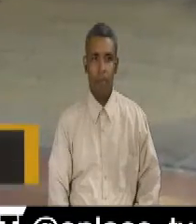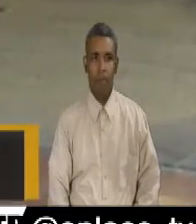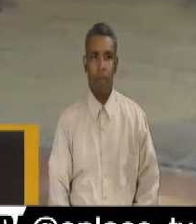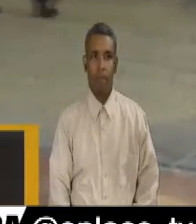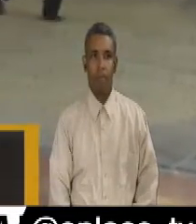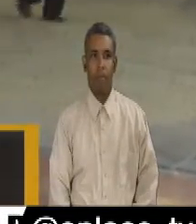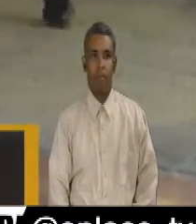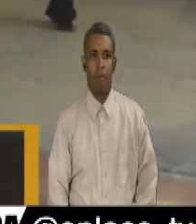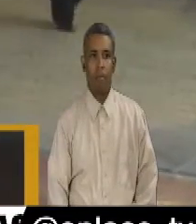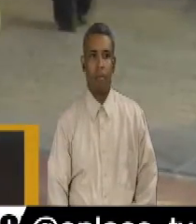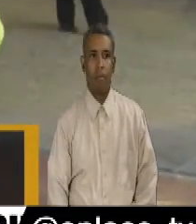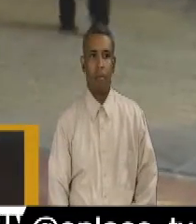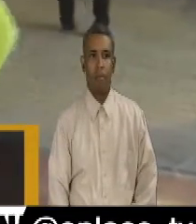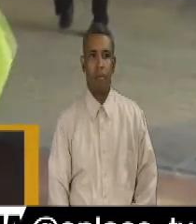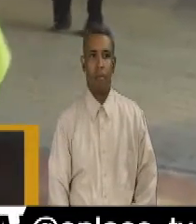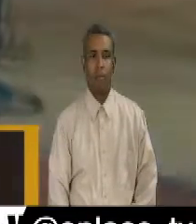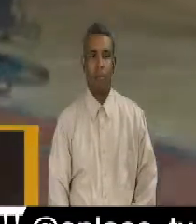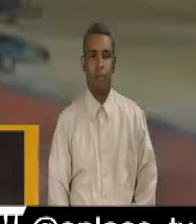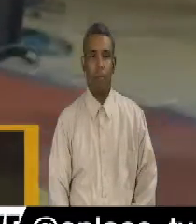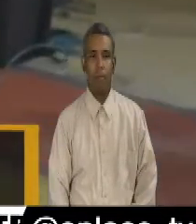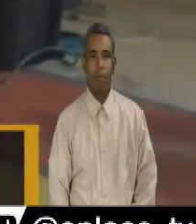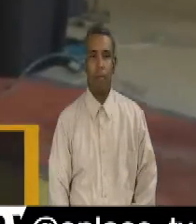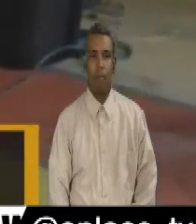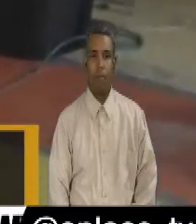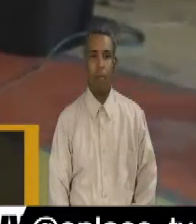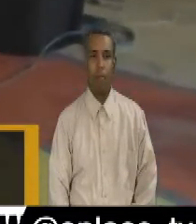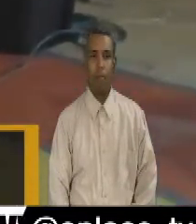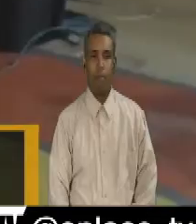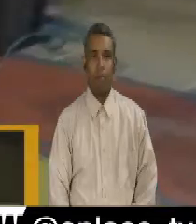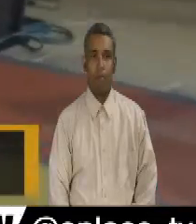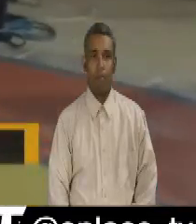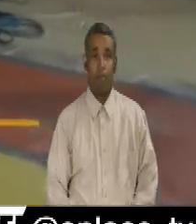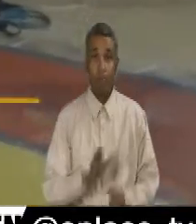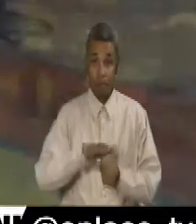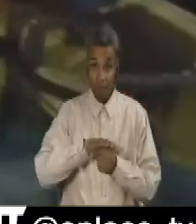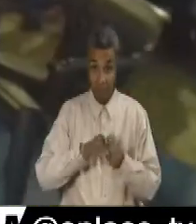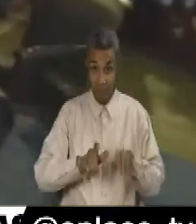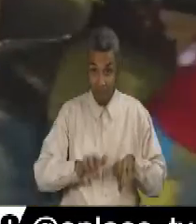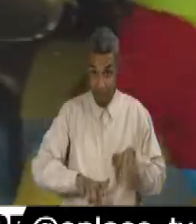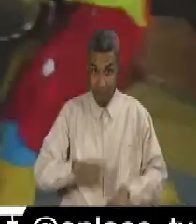La Secretaría de Medio Ambiente adelanta campaña en diversos lugares de la ciudad sobre cultura ciudadana